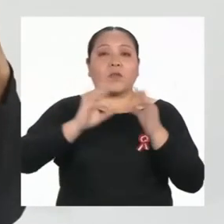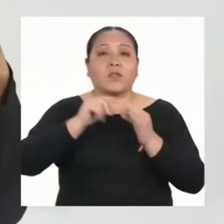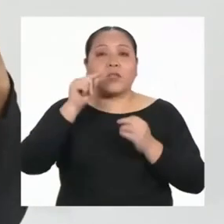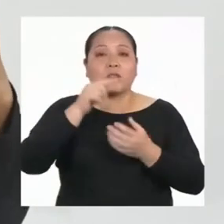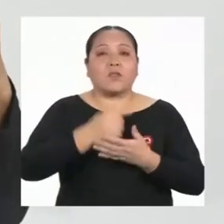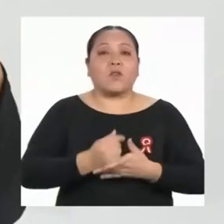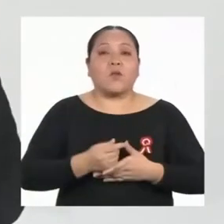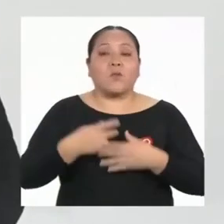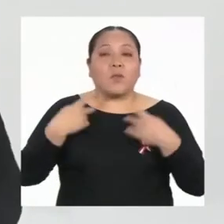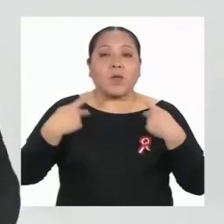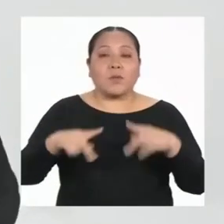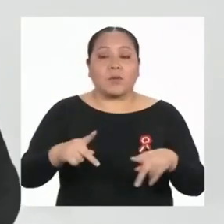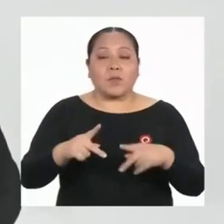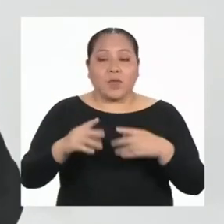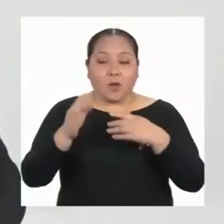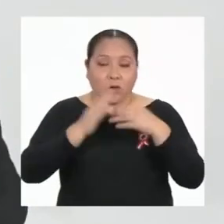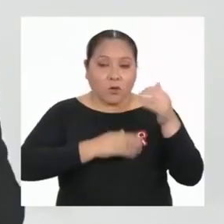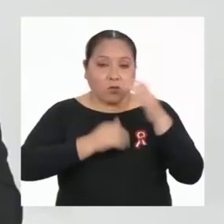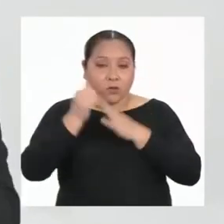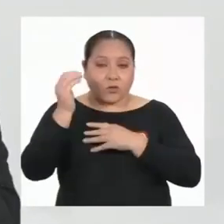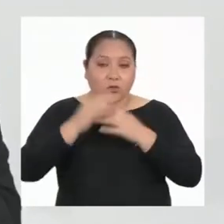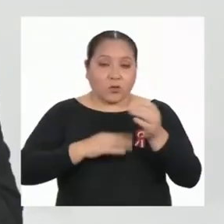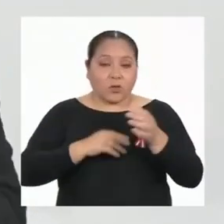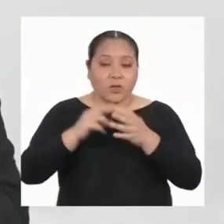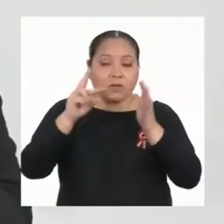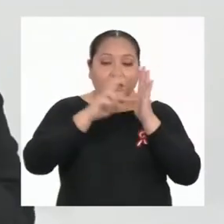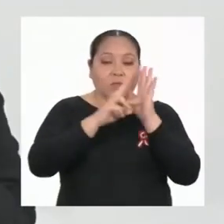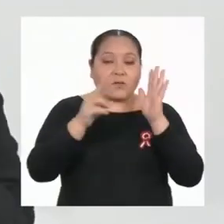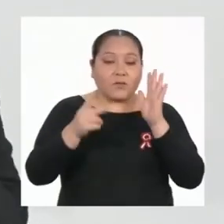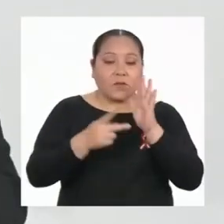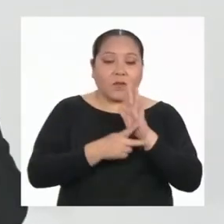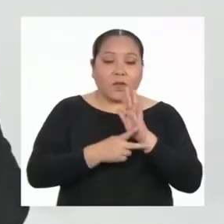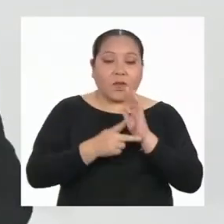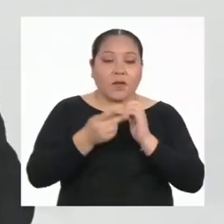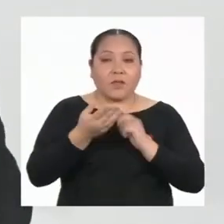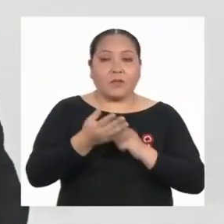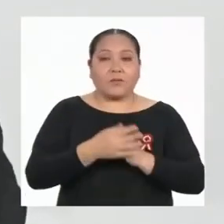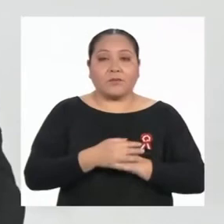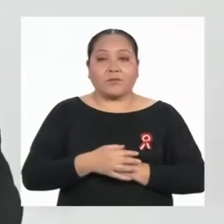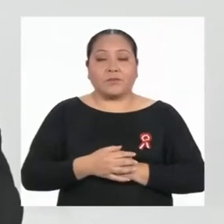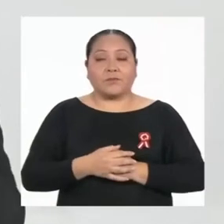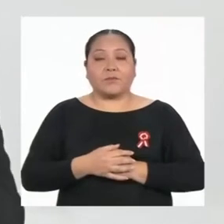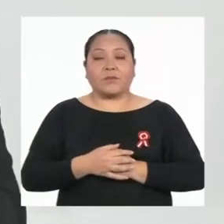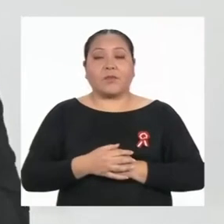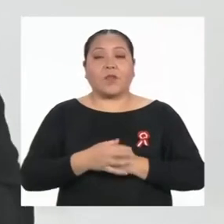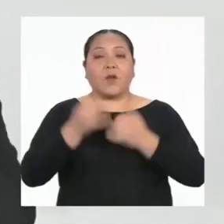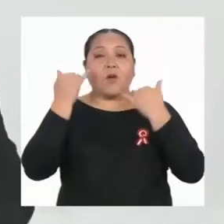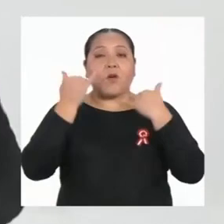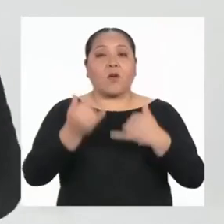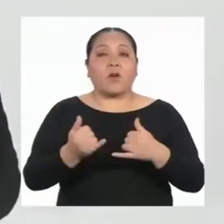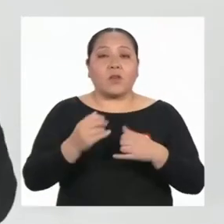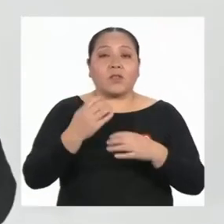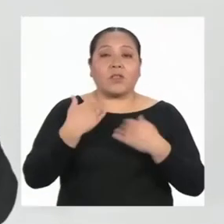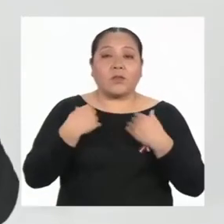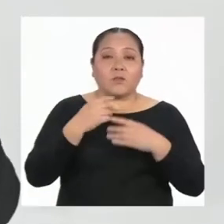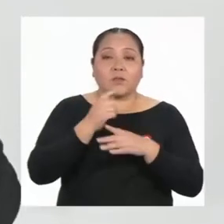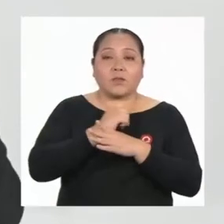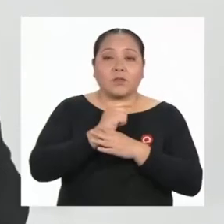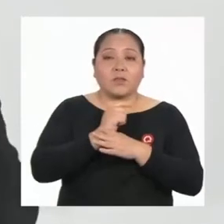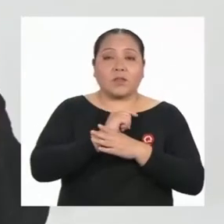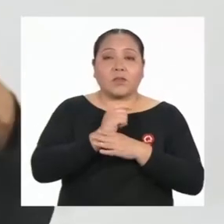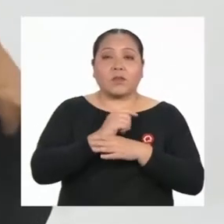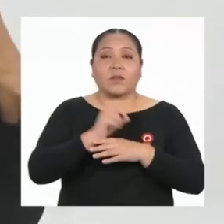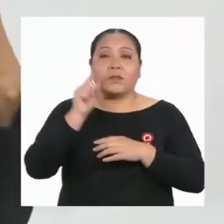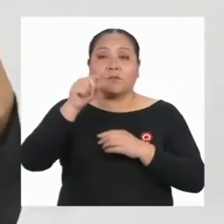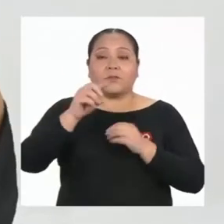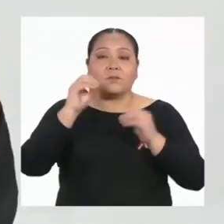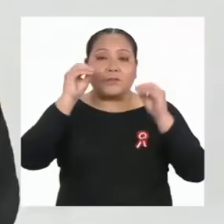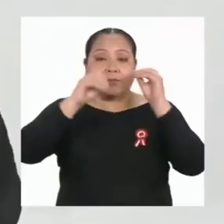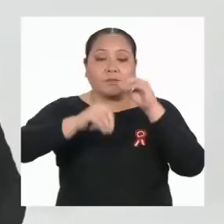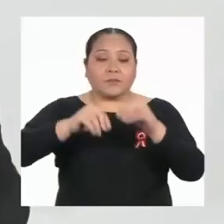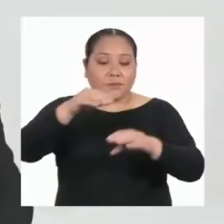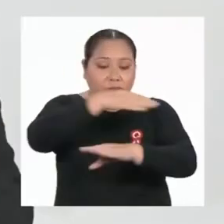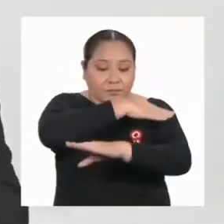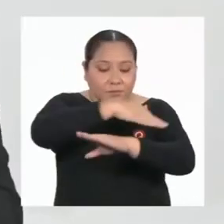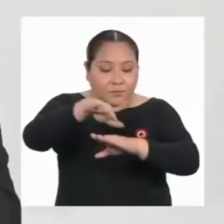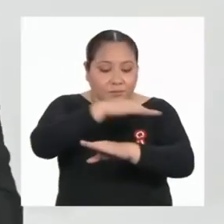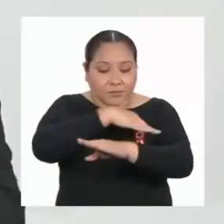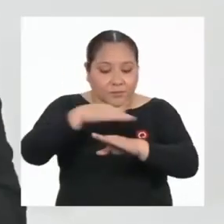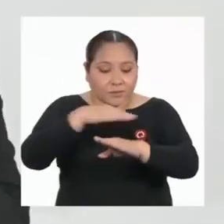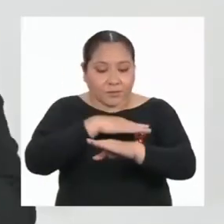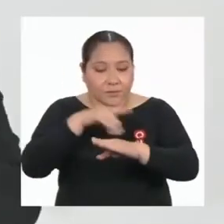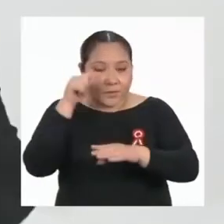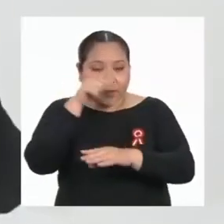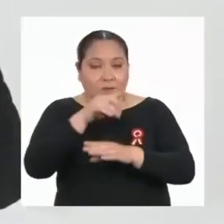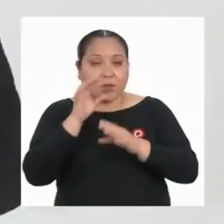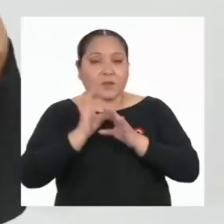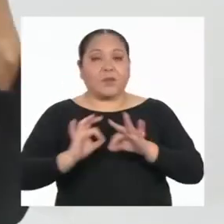permitirán construir el significado del texto. En la actividad de hoy, resaltar fue de vital